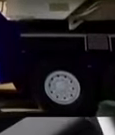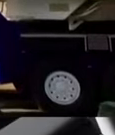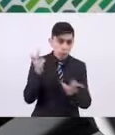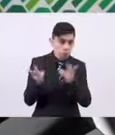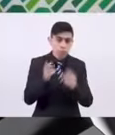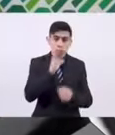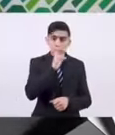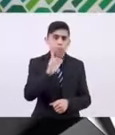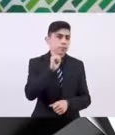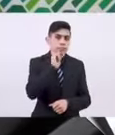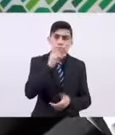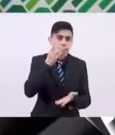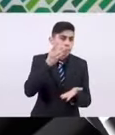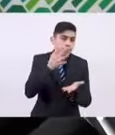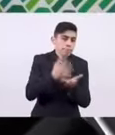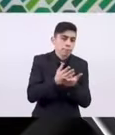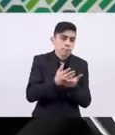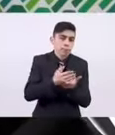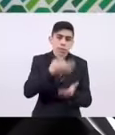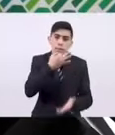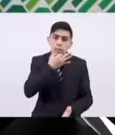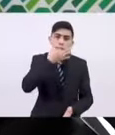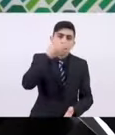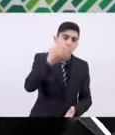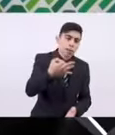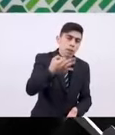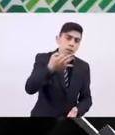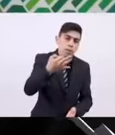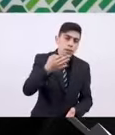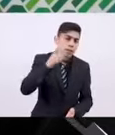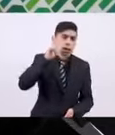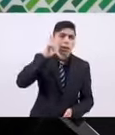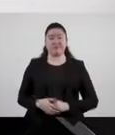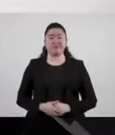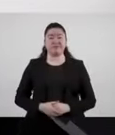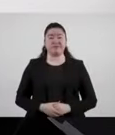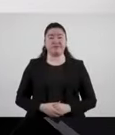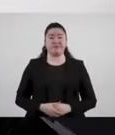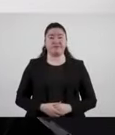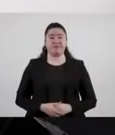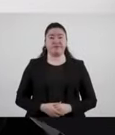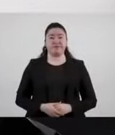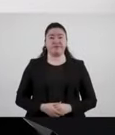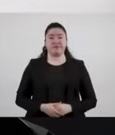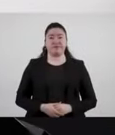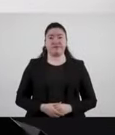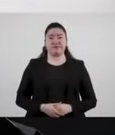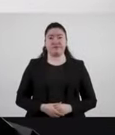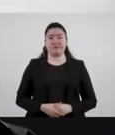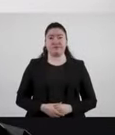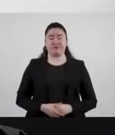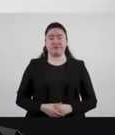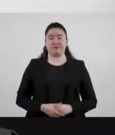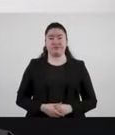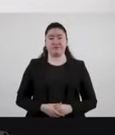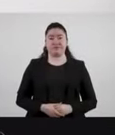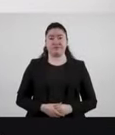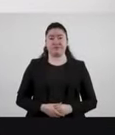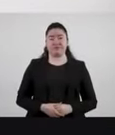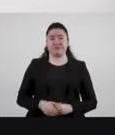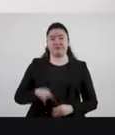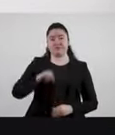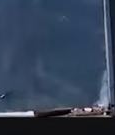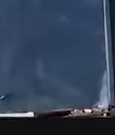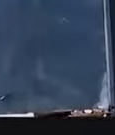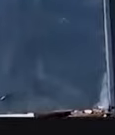impunidad total a los morenistas involucrados en la caída de la línea 12 del metro mientras las órdenes de aprehensión fluyeron contra los panistas del Cártel inmobiliario por